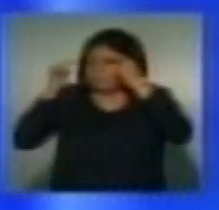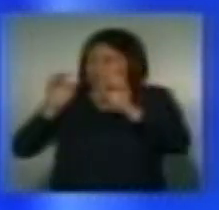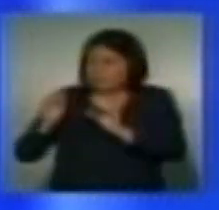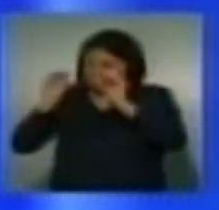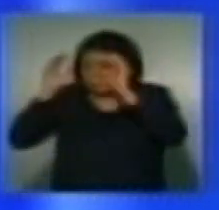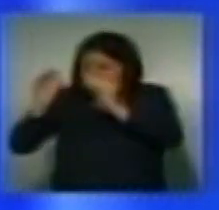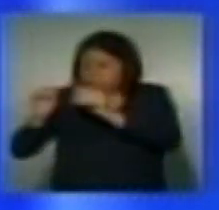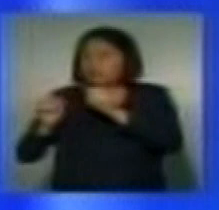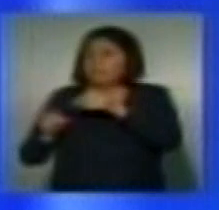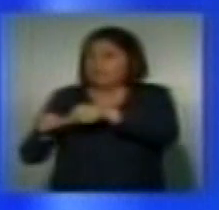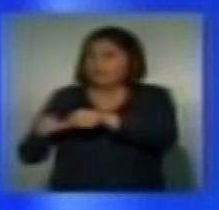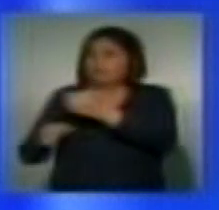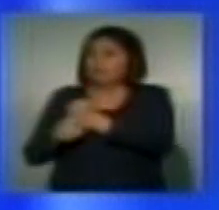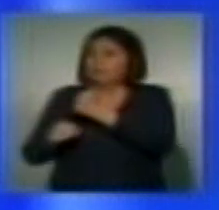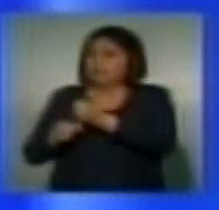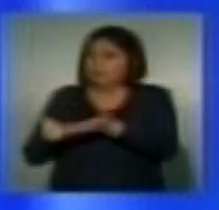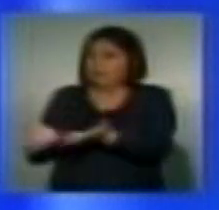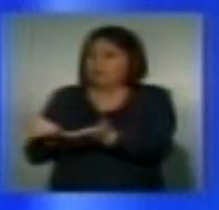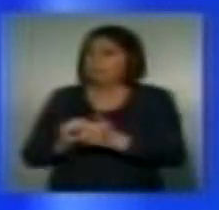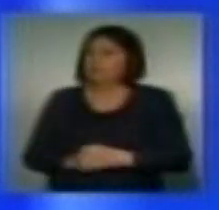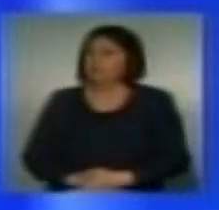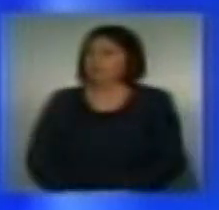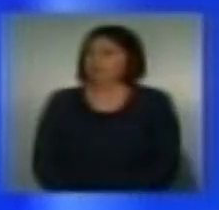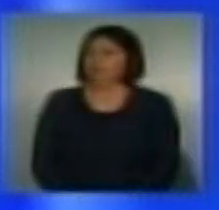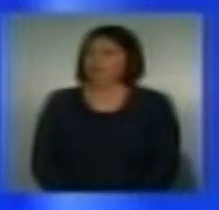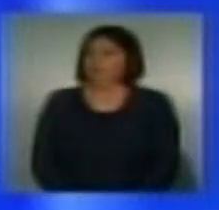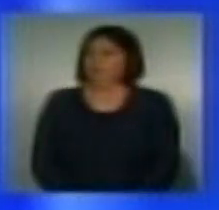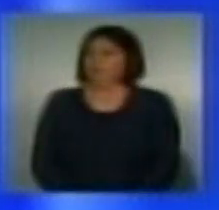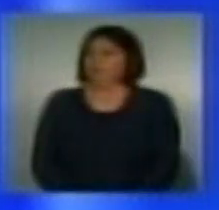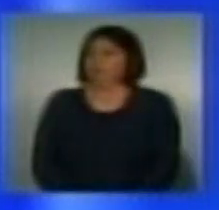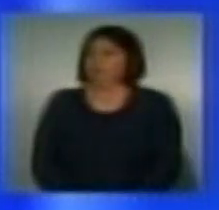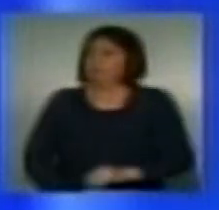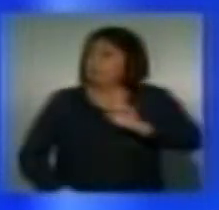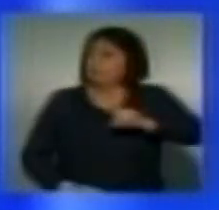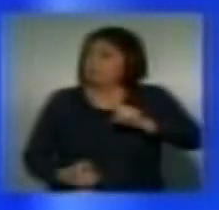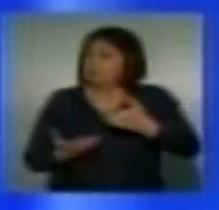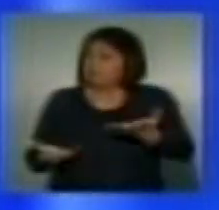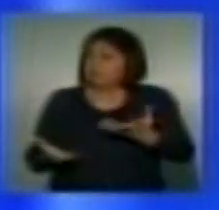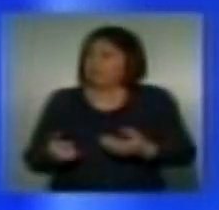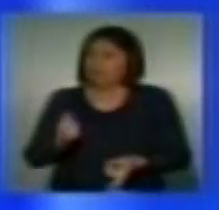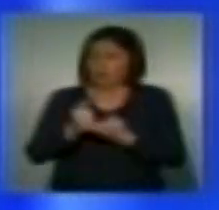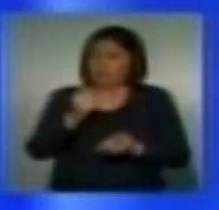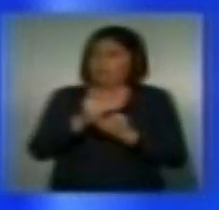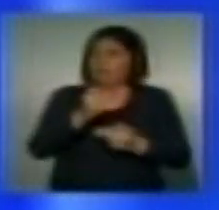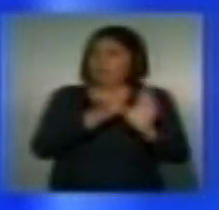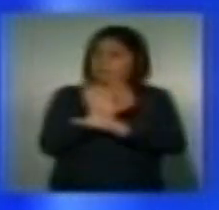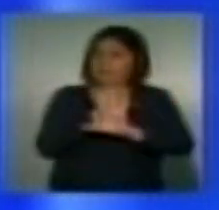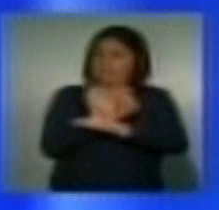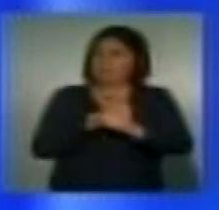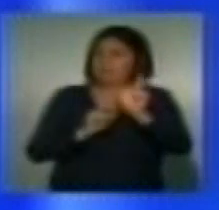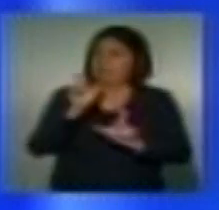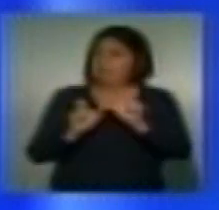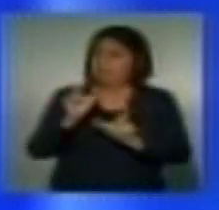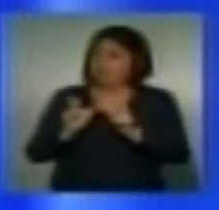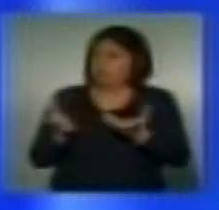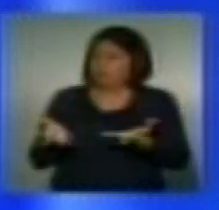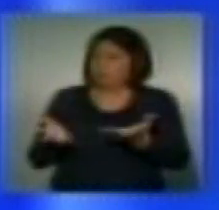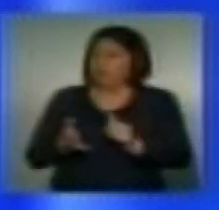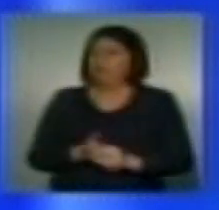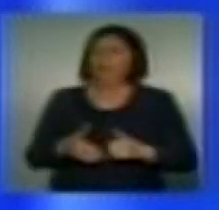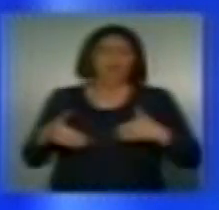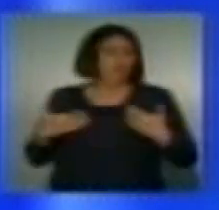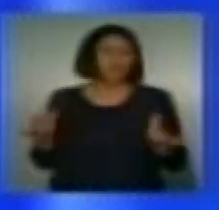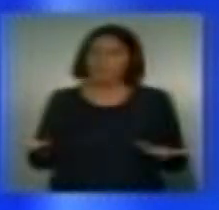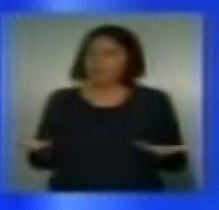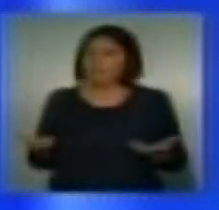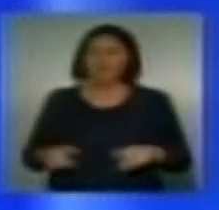ella es la que produce necesitamos Seguridad Ciudadana no podemos